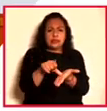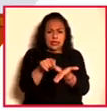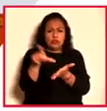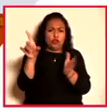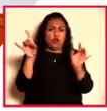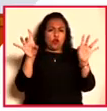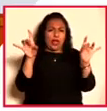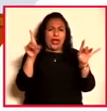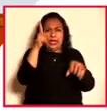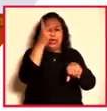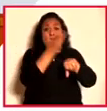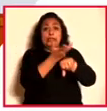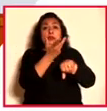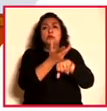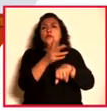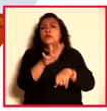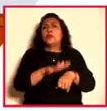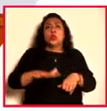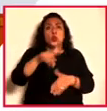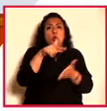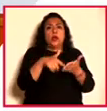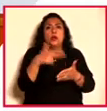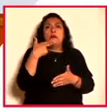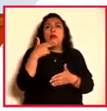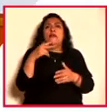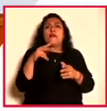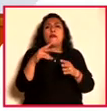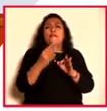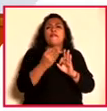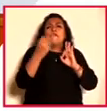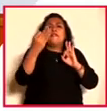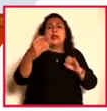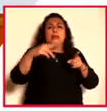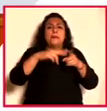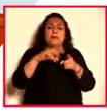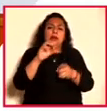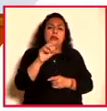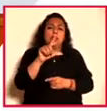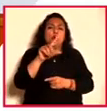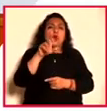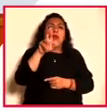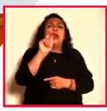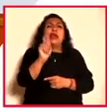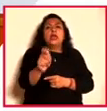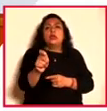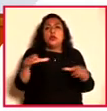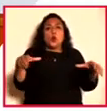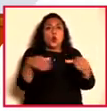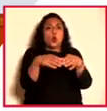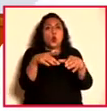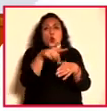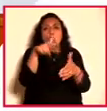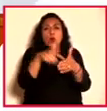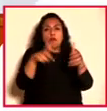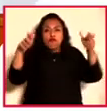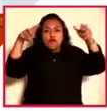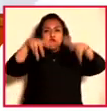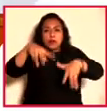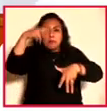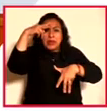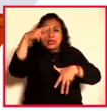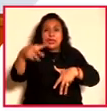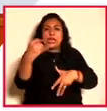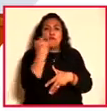Ángeles. Es un lugar emblemático. Está enfrente de Plaza Olvera. Y es como la cuna de la hispanidad, la cuna de la mexicanidad, donde está junto